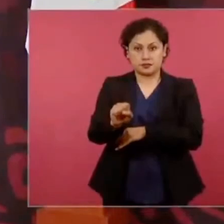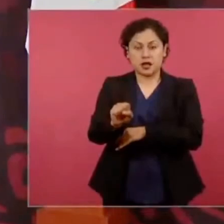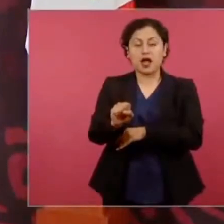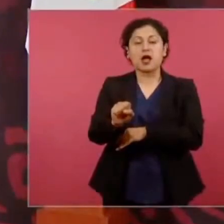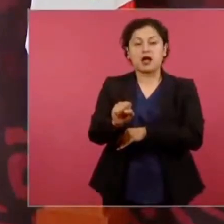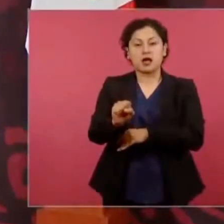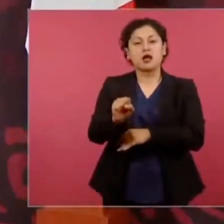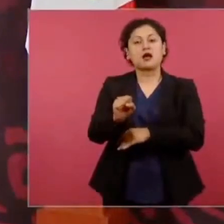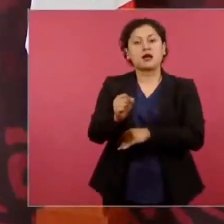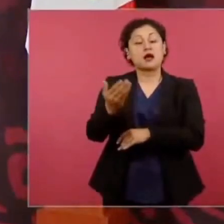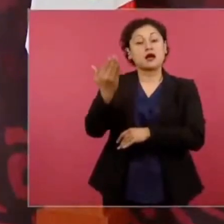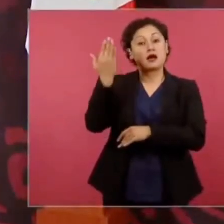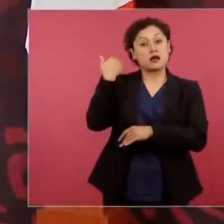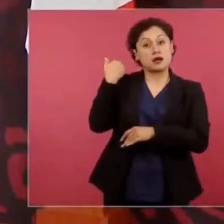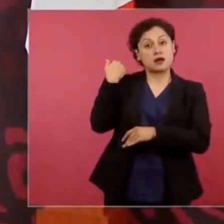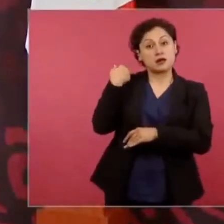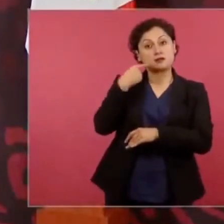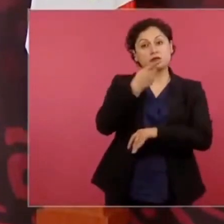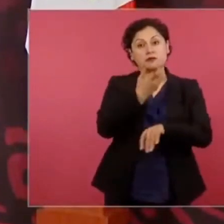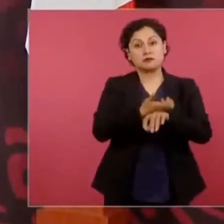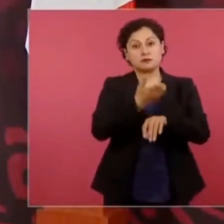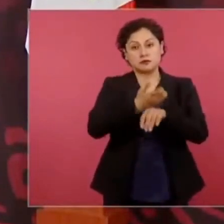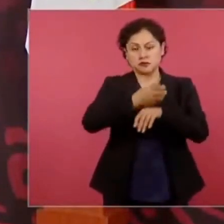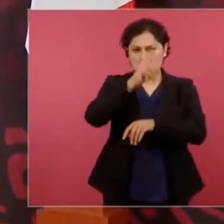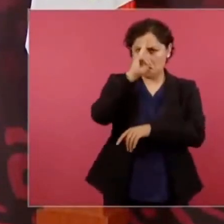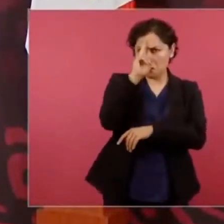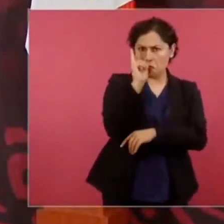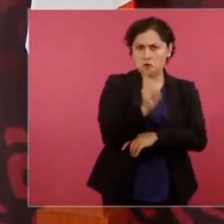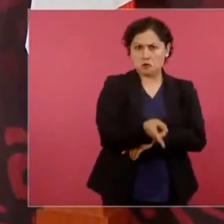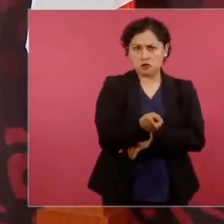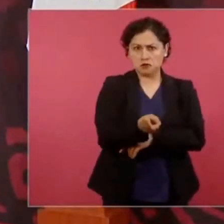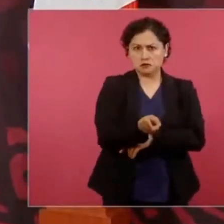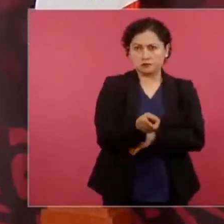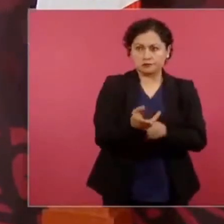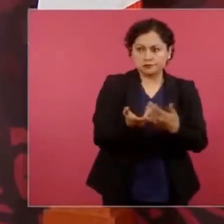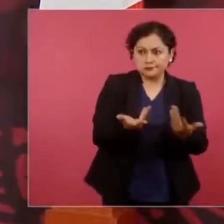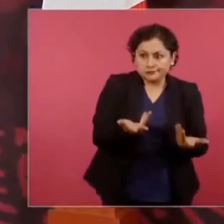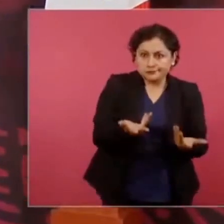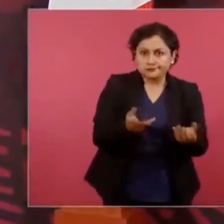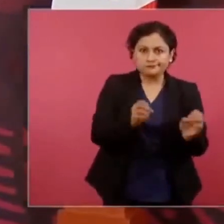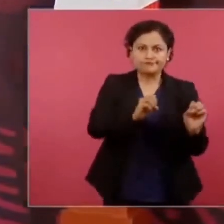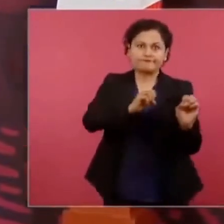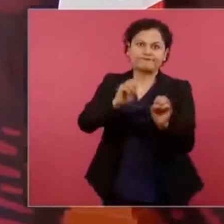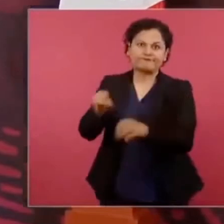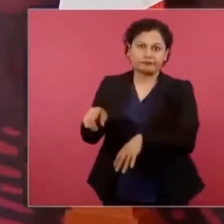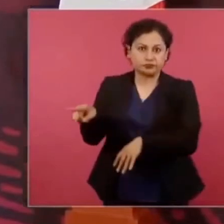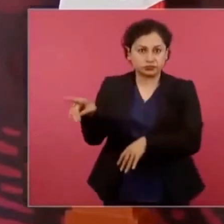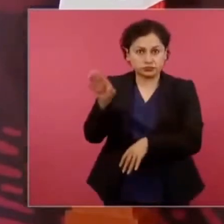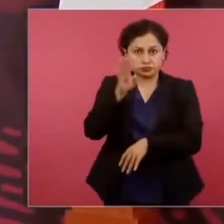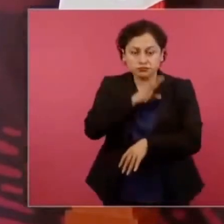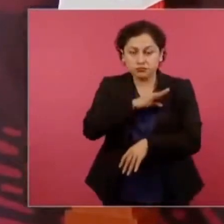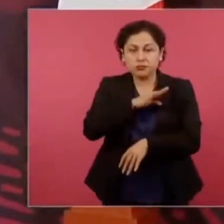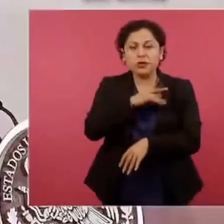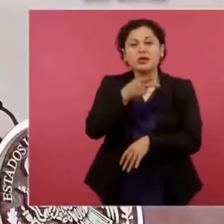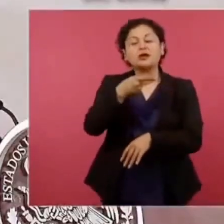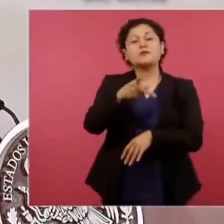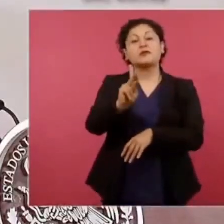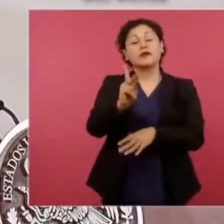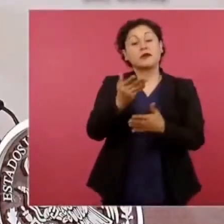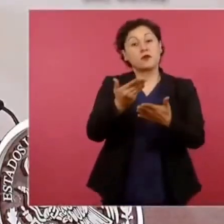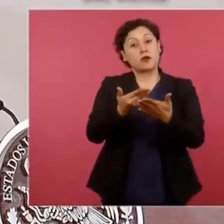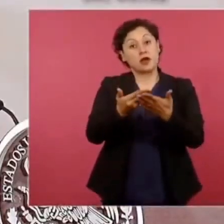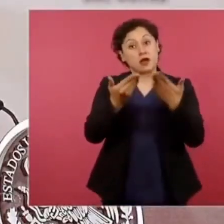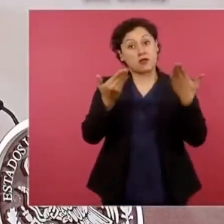En el caso de México, nosotros le agradecemos mucho, mucho,